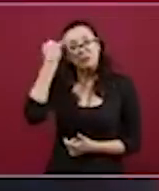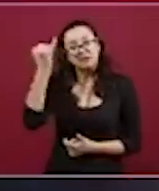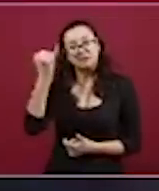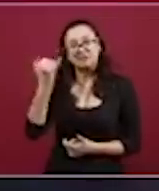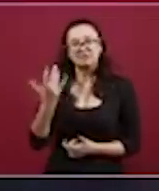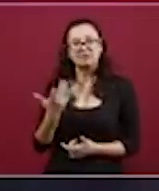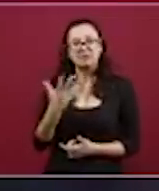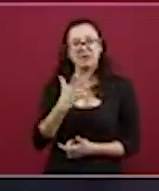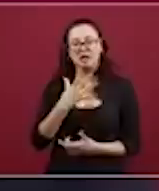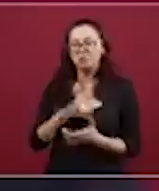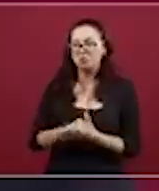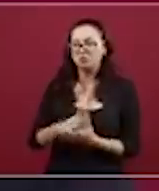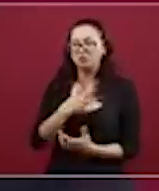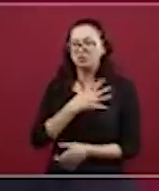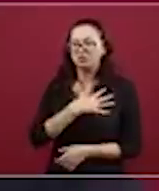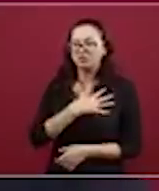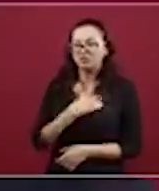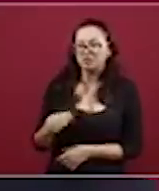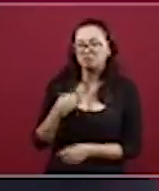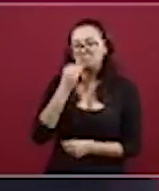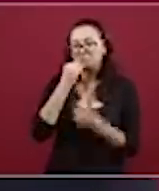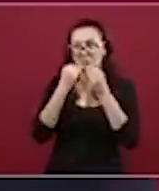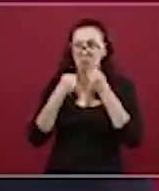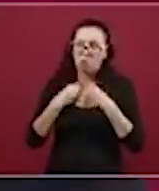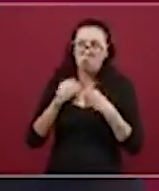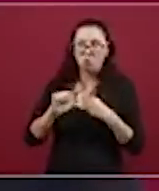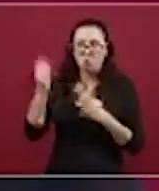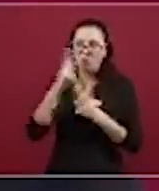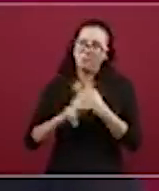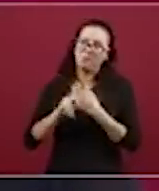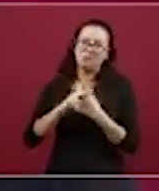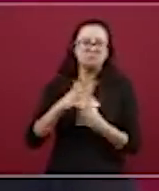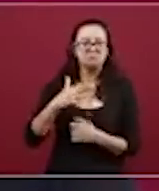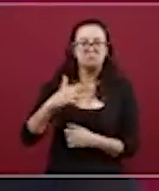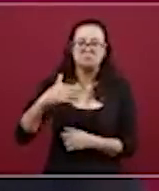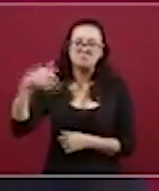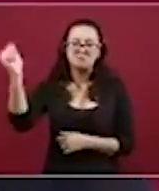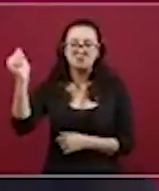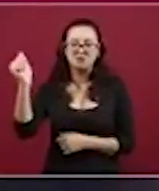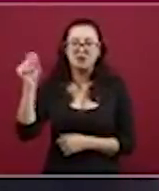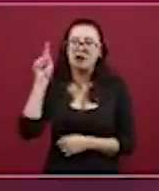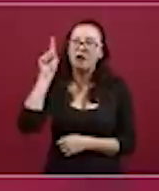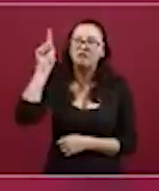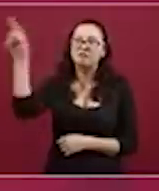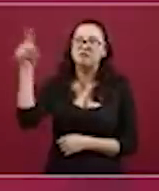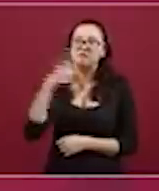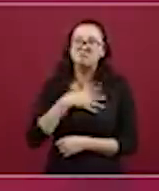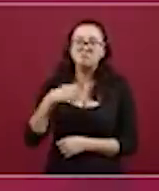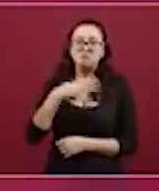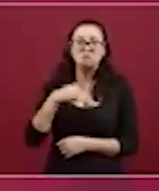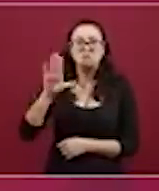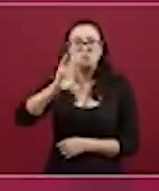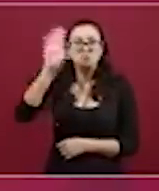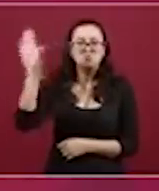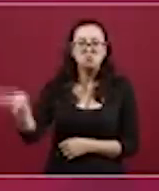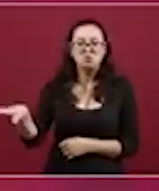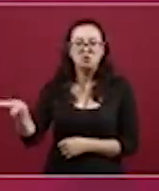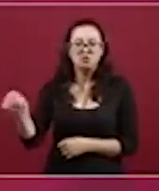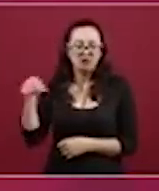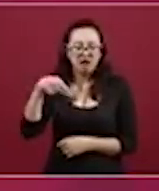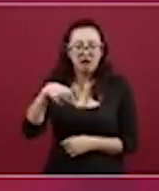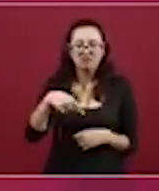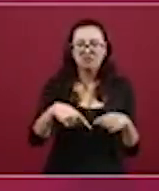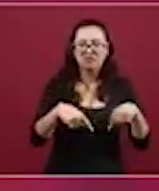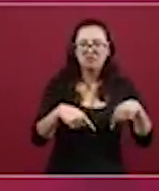hijos, al extranjero, porque corrían riesgos, y allá en el extranjero se mueren sus hijos, y él está